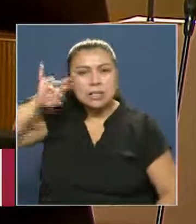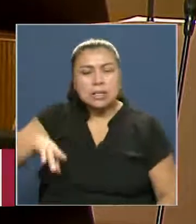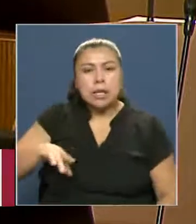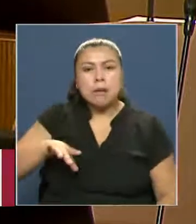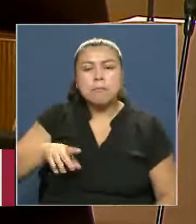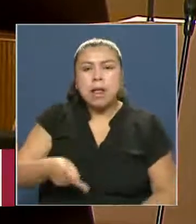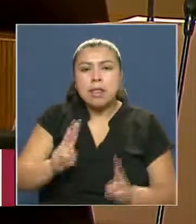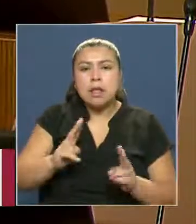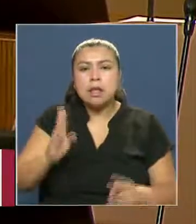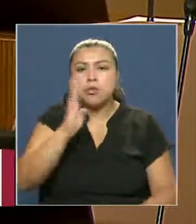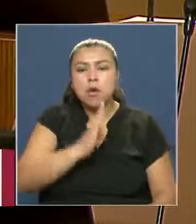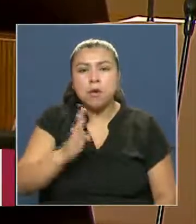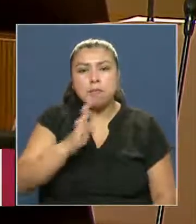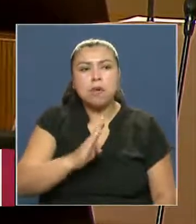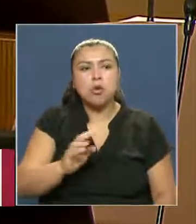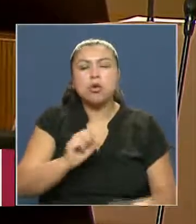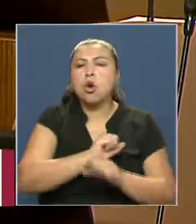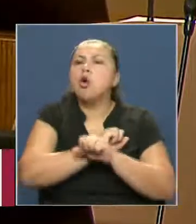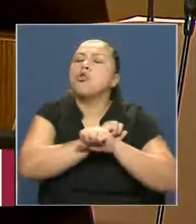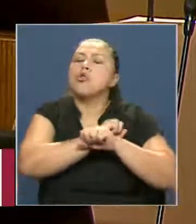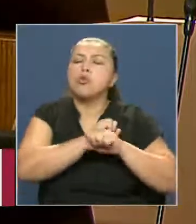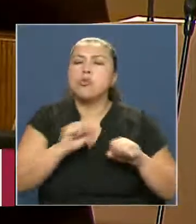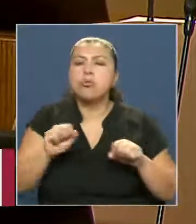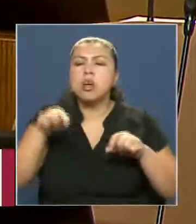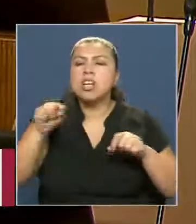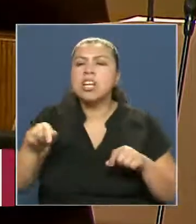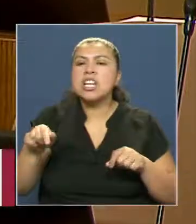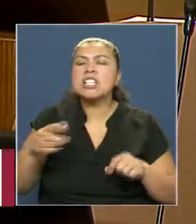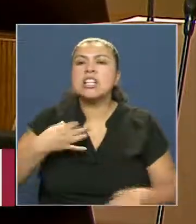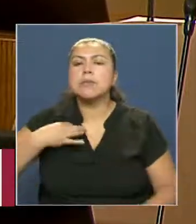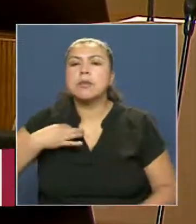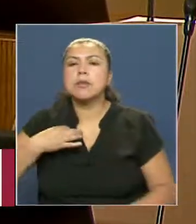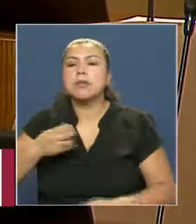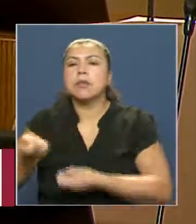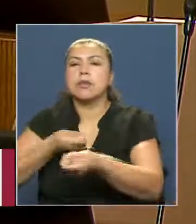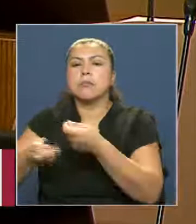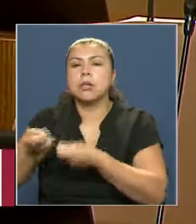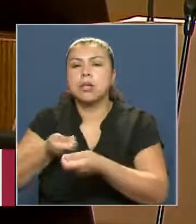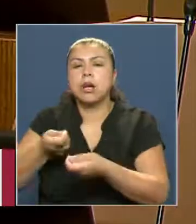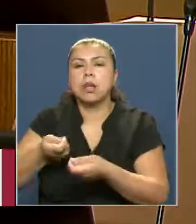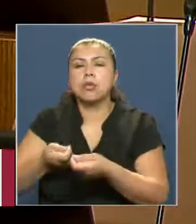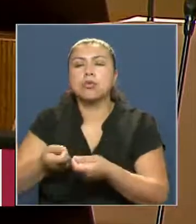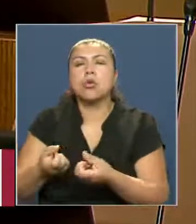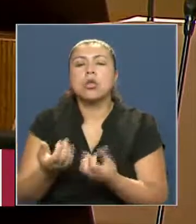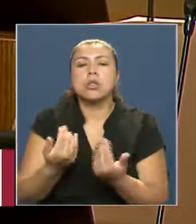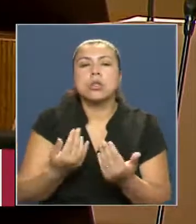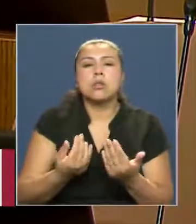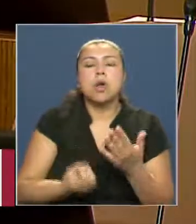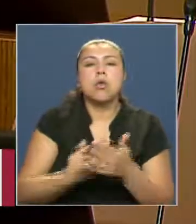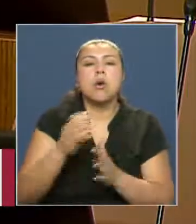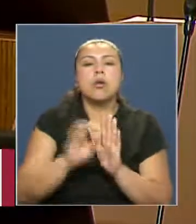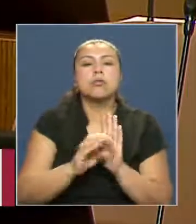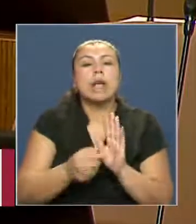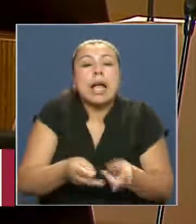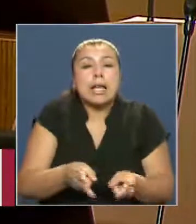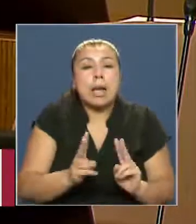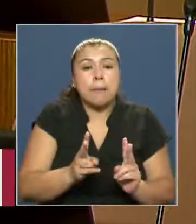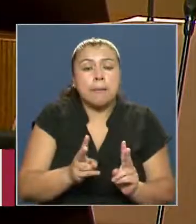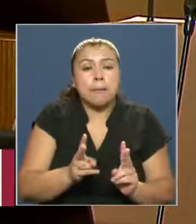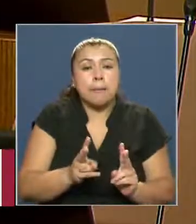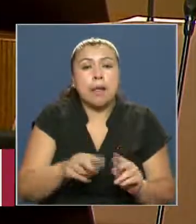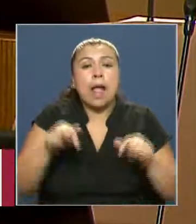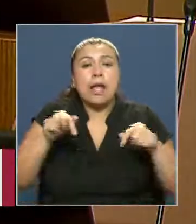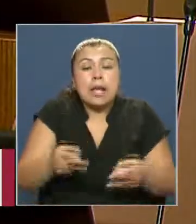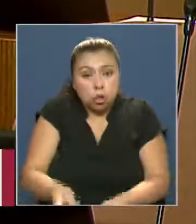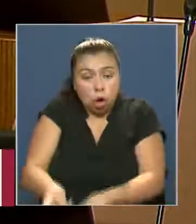salud no pueden estar supeditados al mercado. Por eso se requiere una nueva constitución que permita que